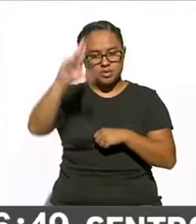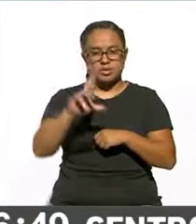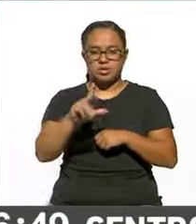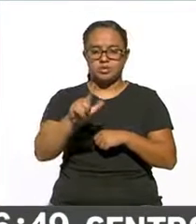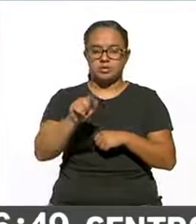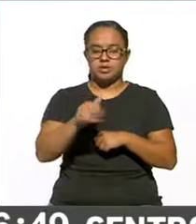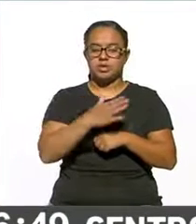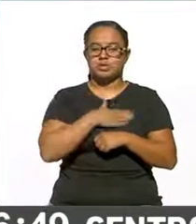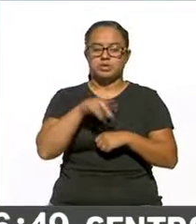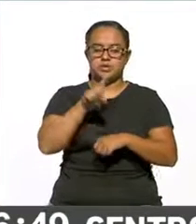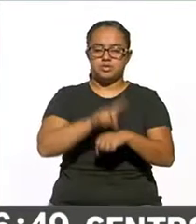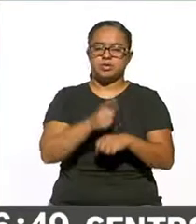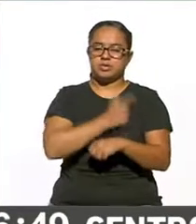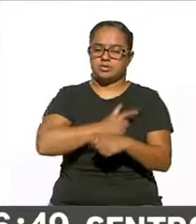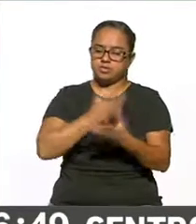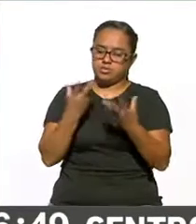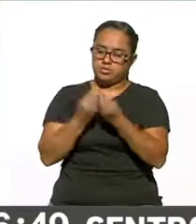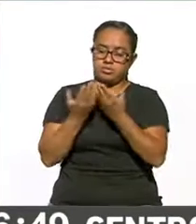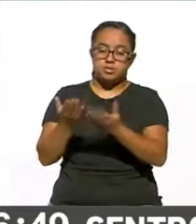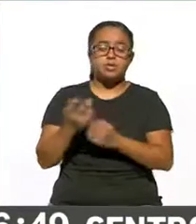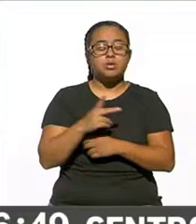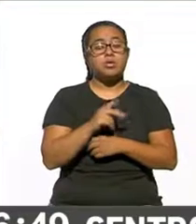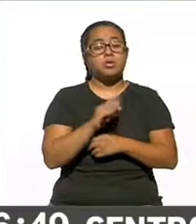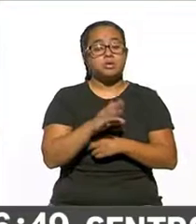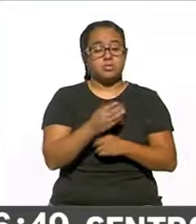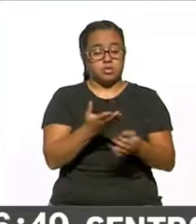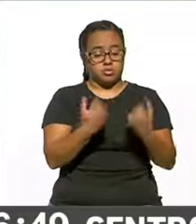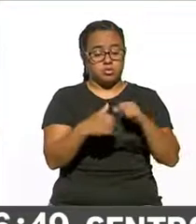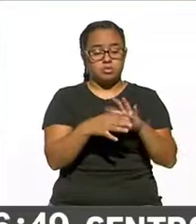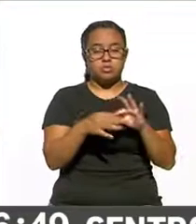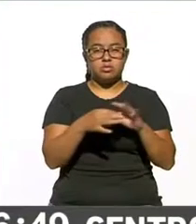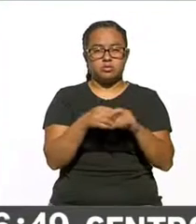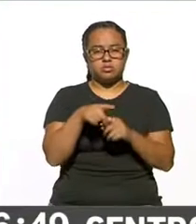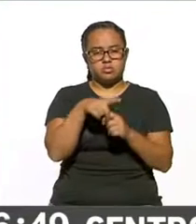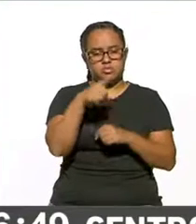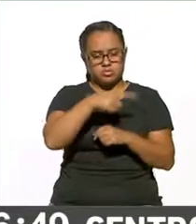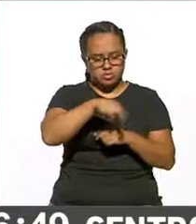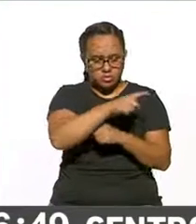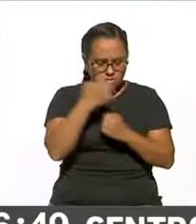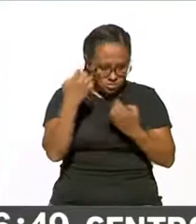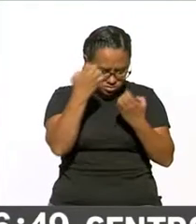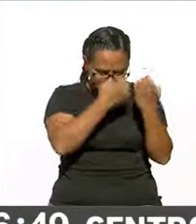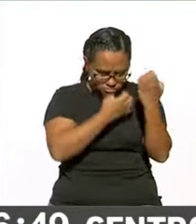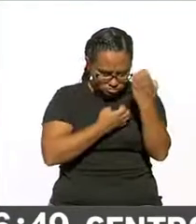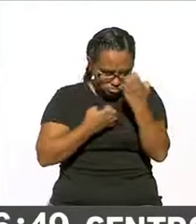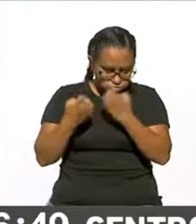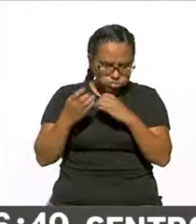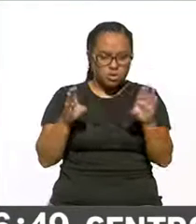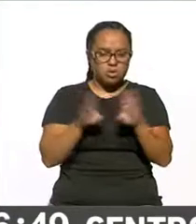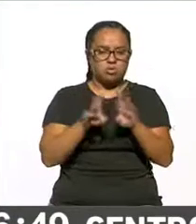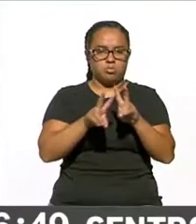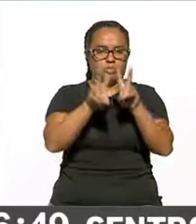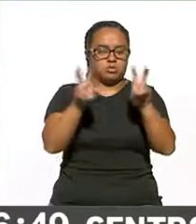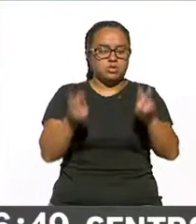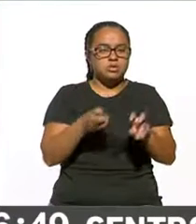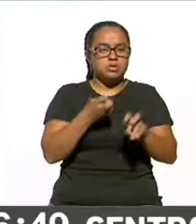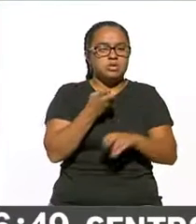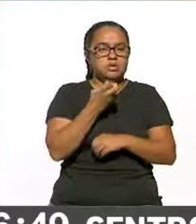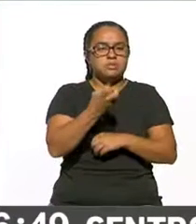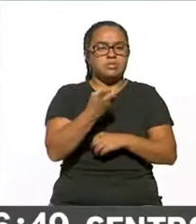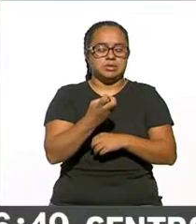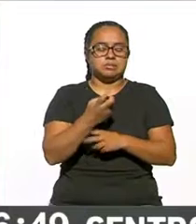buen día, un gusto estar contigo. Igualmente, Paco, cuéntanos, ustedes han hecho un análisis, un seguimiento sobre este tema, sin